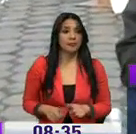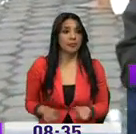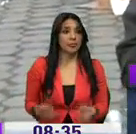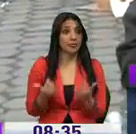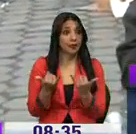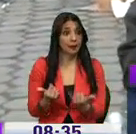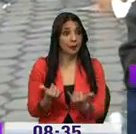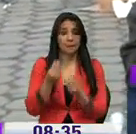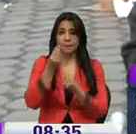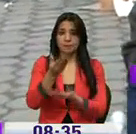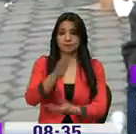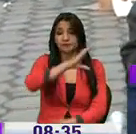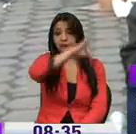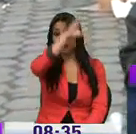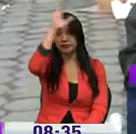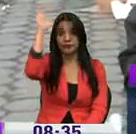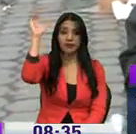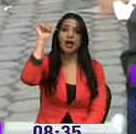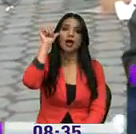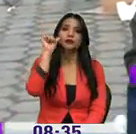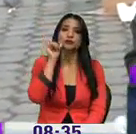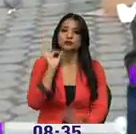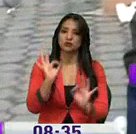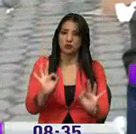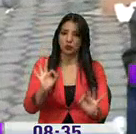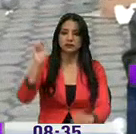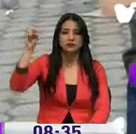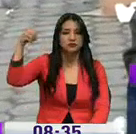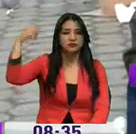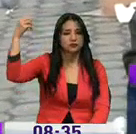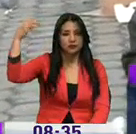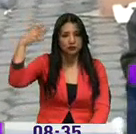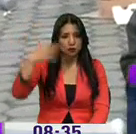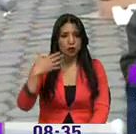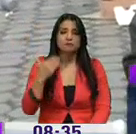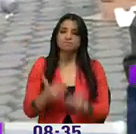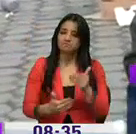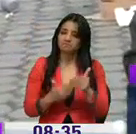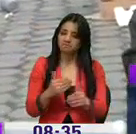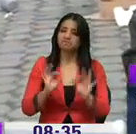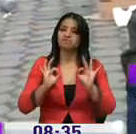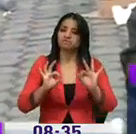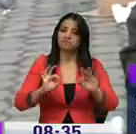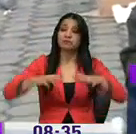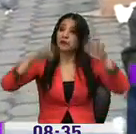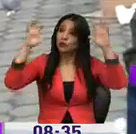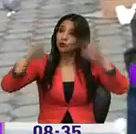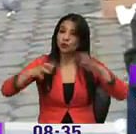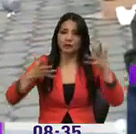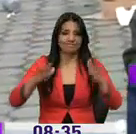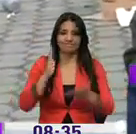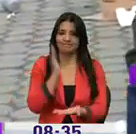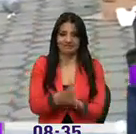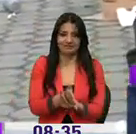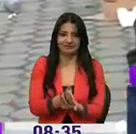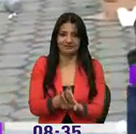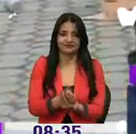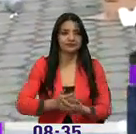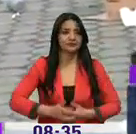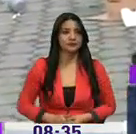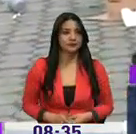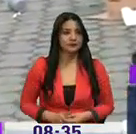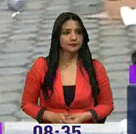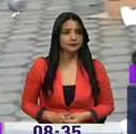les contamos, el cielo está totalmente despejado. Se avisora que el sol próximamente va a salir con gran fuerza y esto de